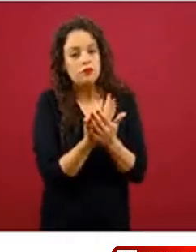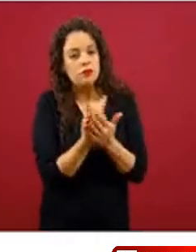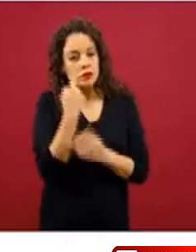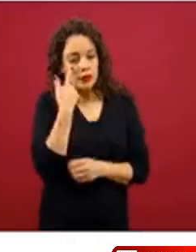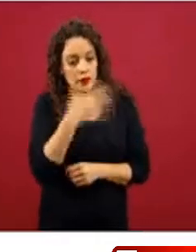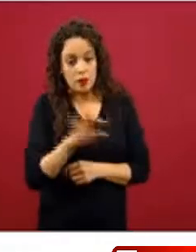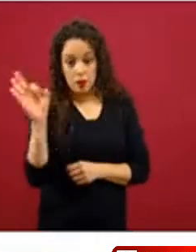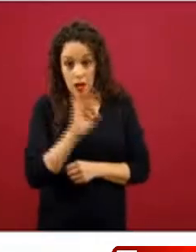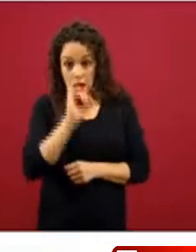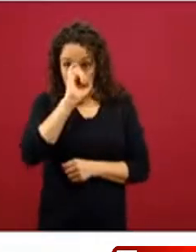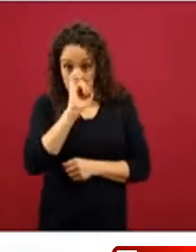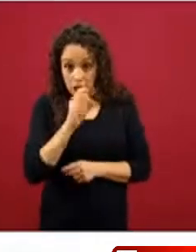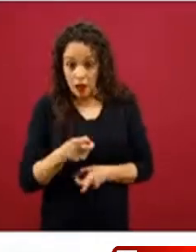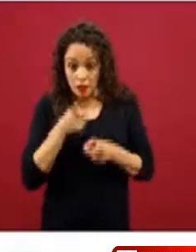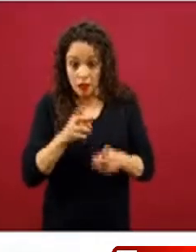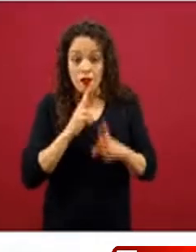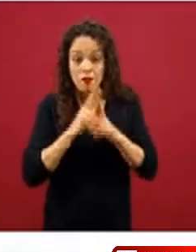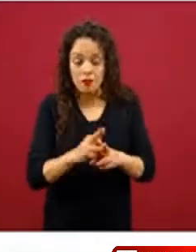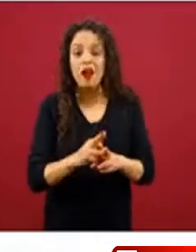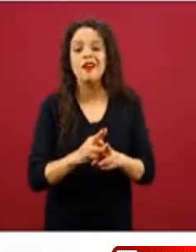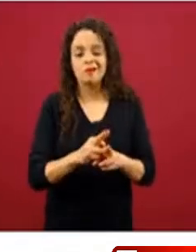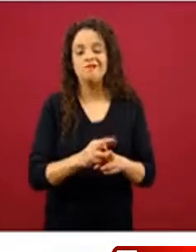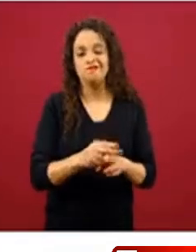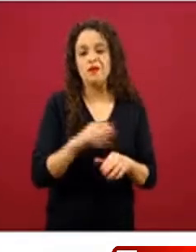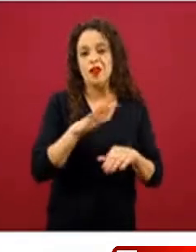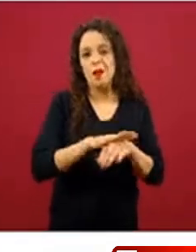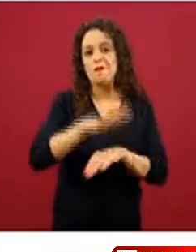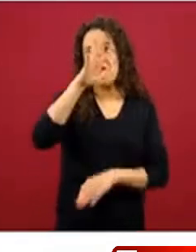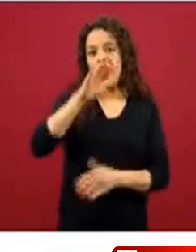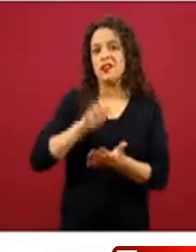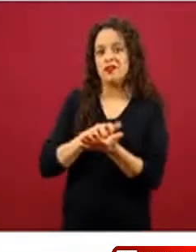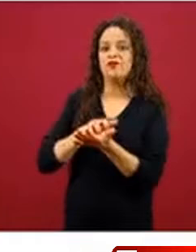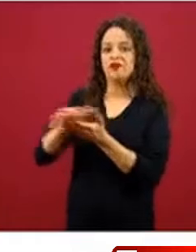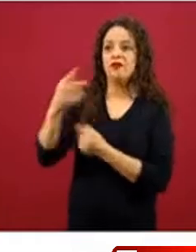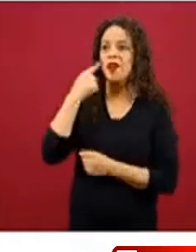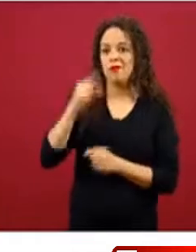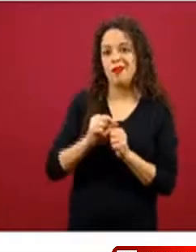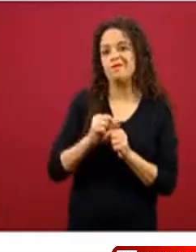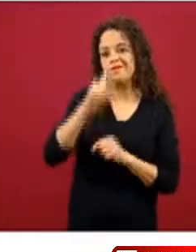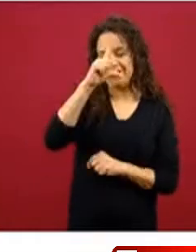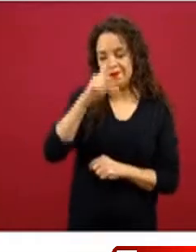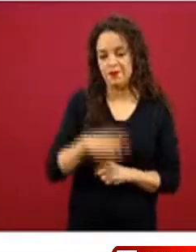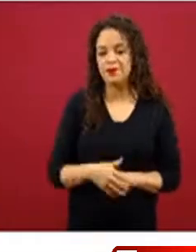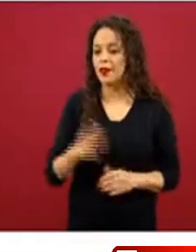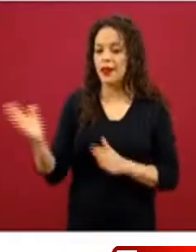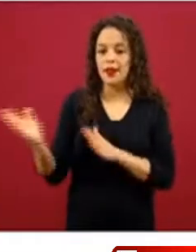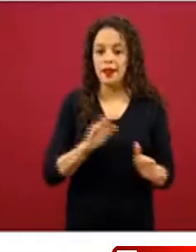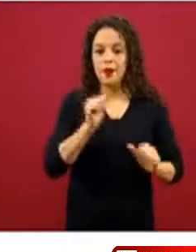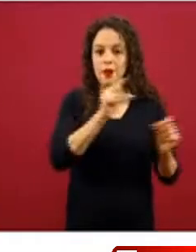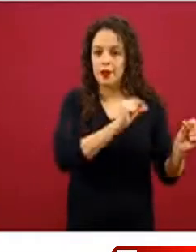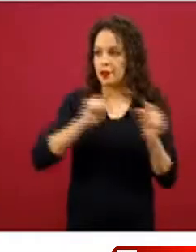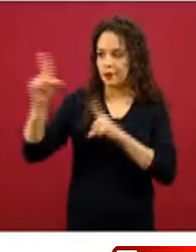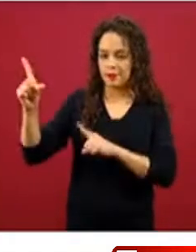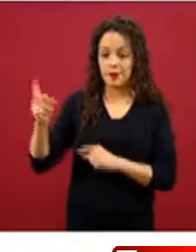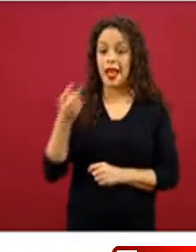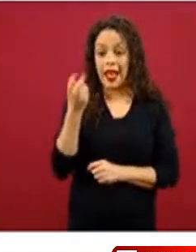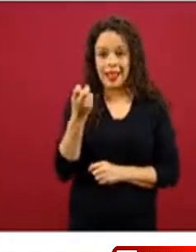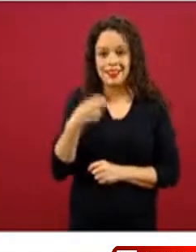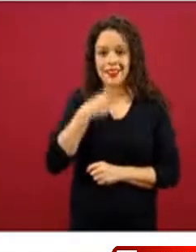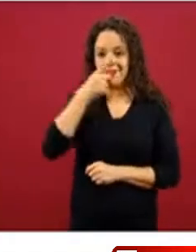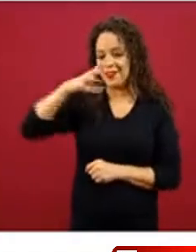momento tuviéramos un incremento como tal, ¿no? Veamos la siguiente diapositiva. Esta es la curva